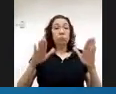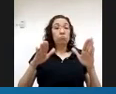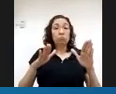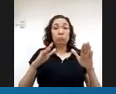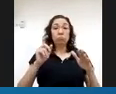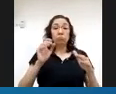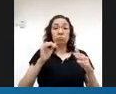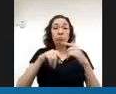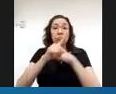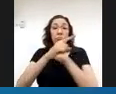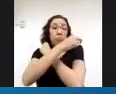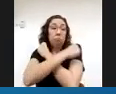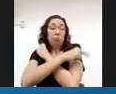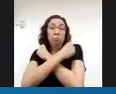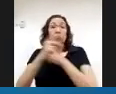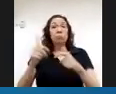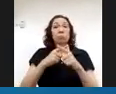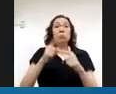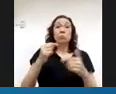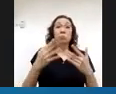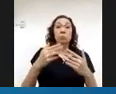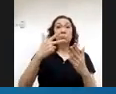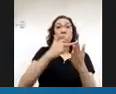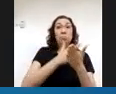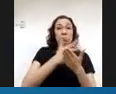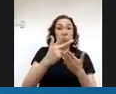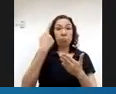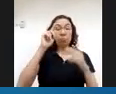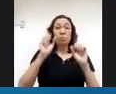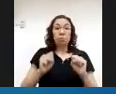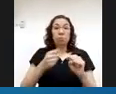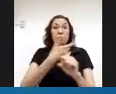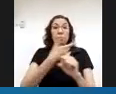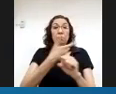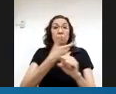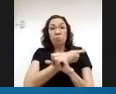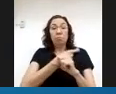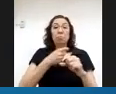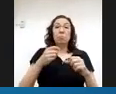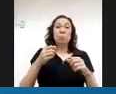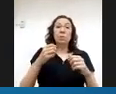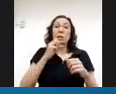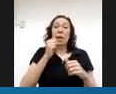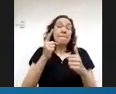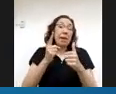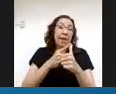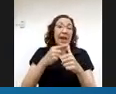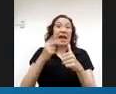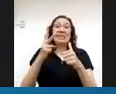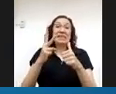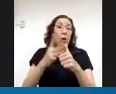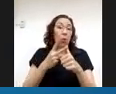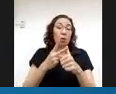especial, solo debe esperar 3 semanas para poder vacunarse, sea la primera,